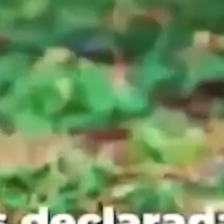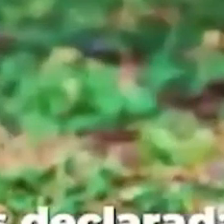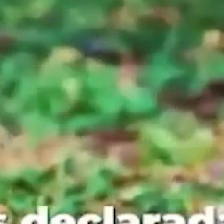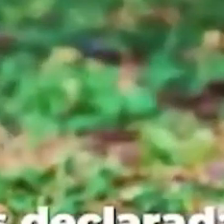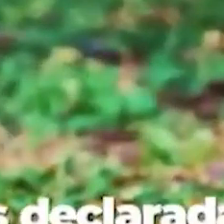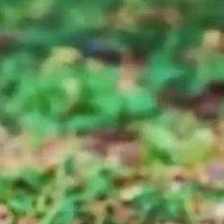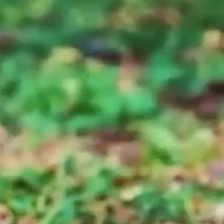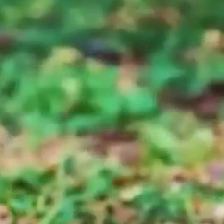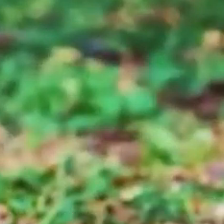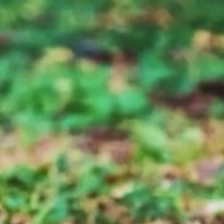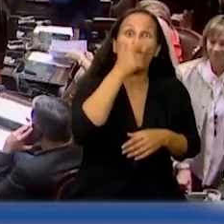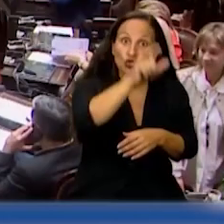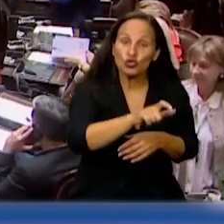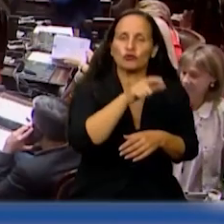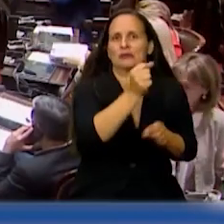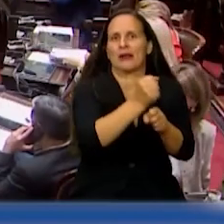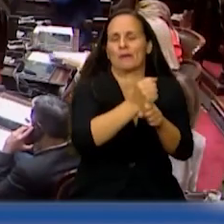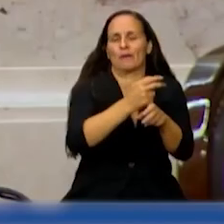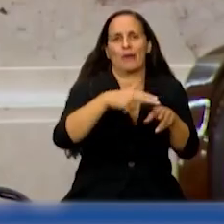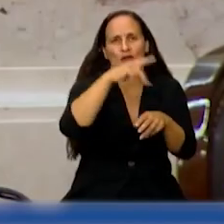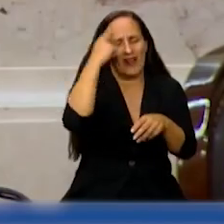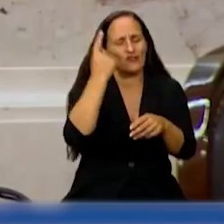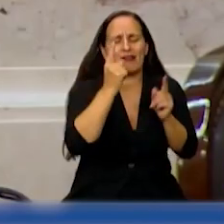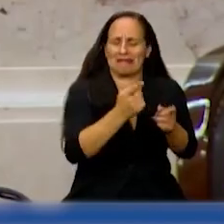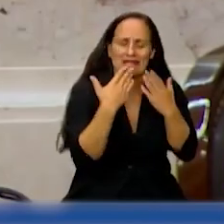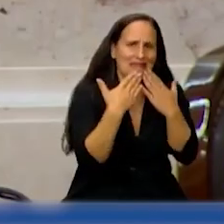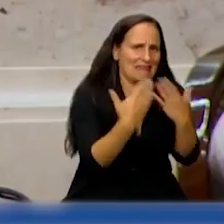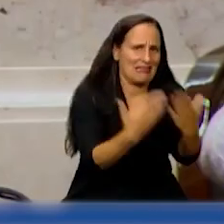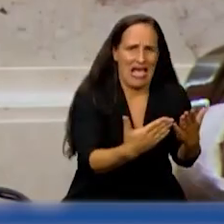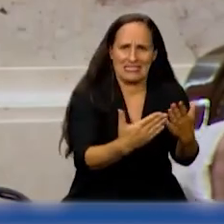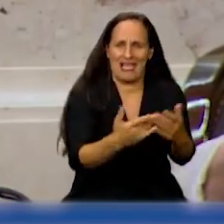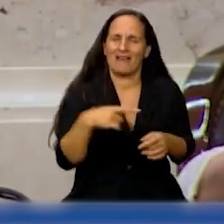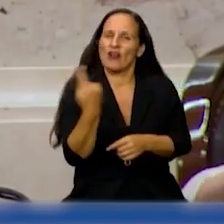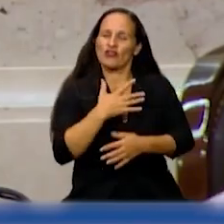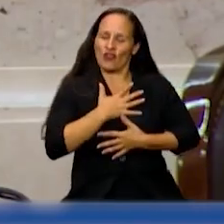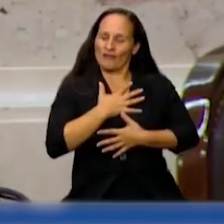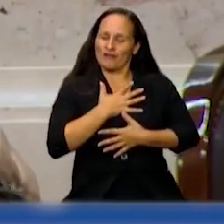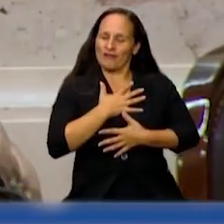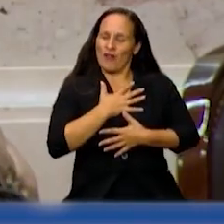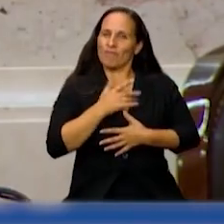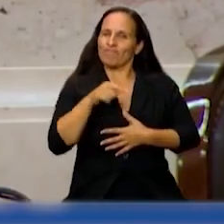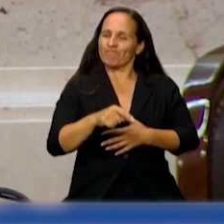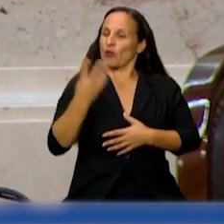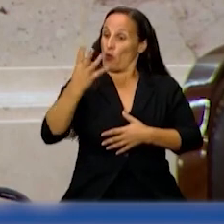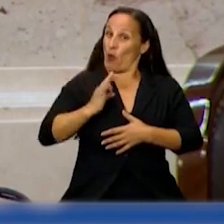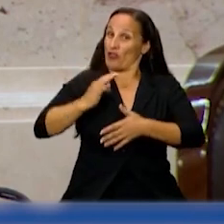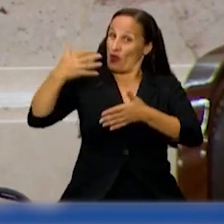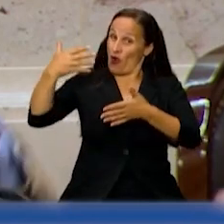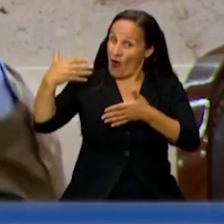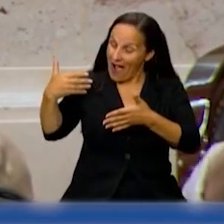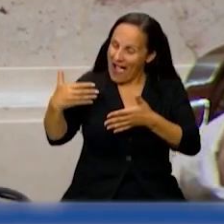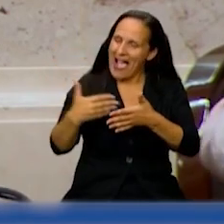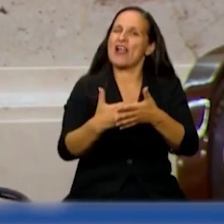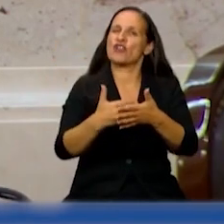de lado de ninguna manera. Como proyecto político tenemos el orgullo de decir que en estos 4 años